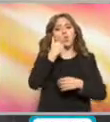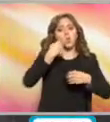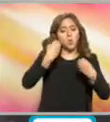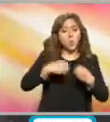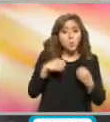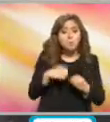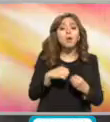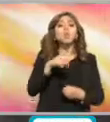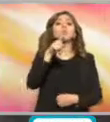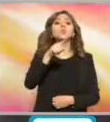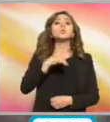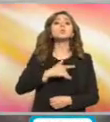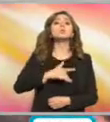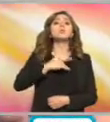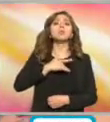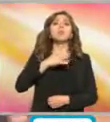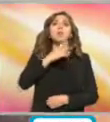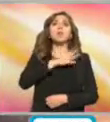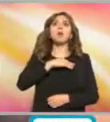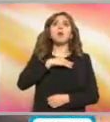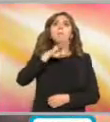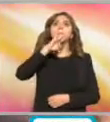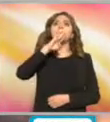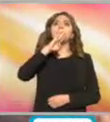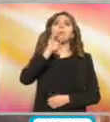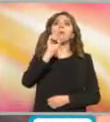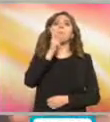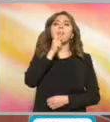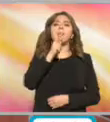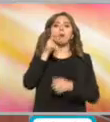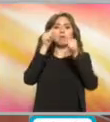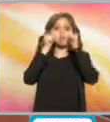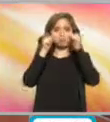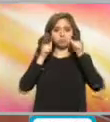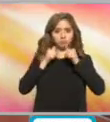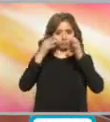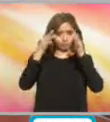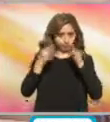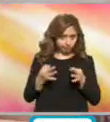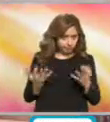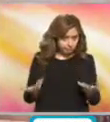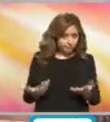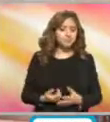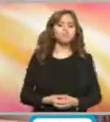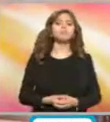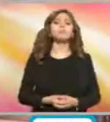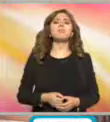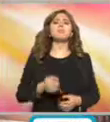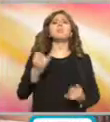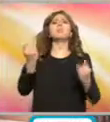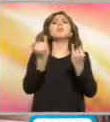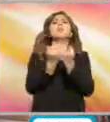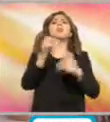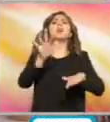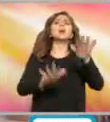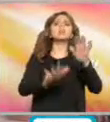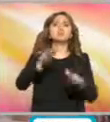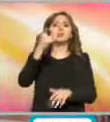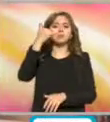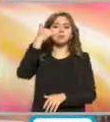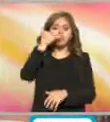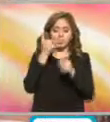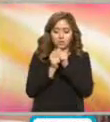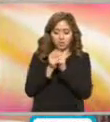le hagas sentir lo especial que para ti es tener ese espacio con él. El celular. Celular. Es como una extensión de nuestro cuerpo y